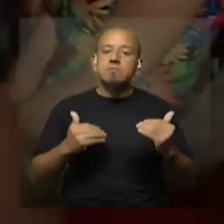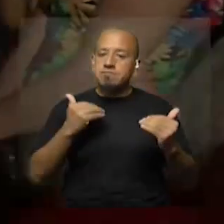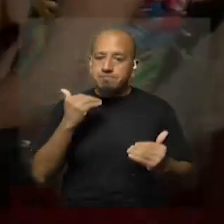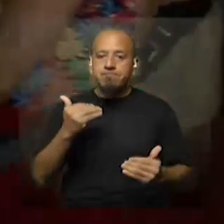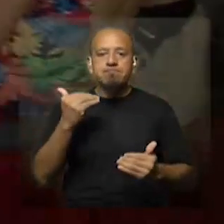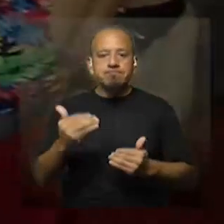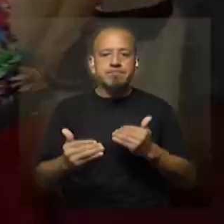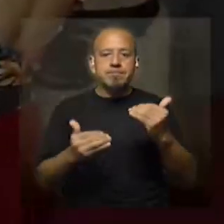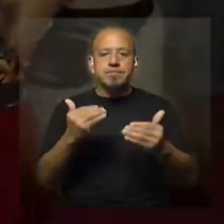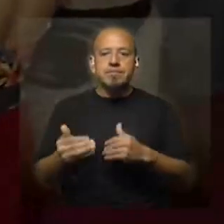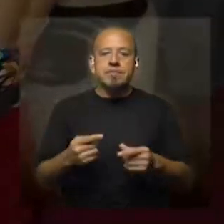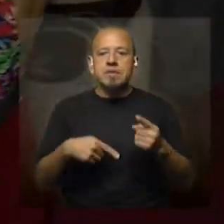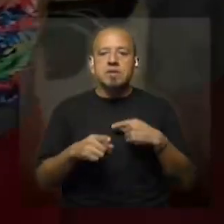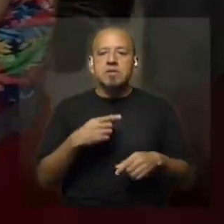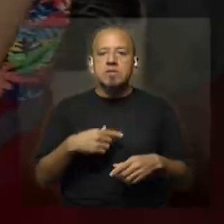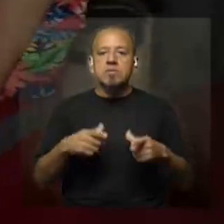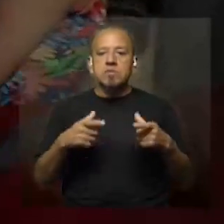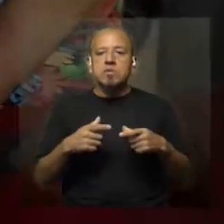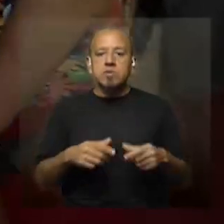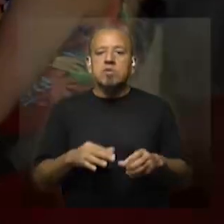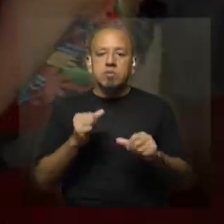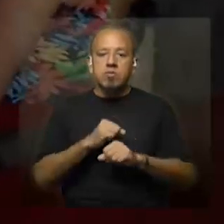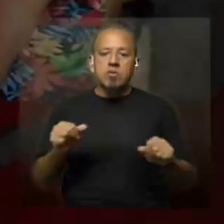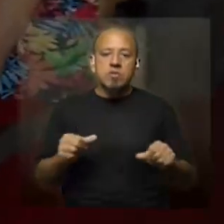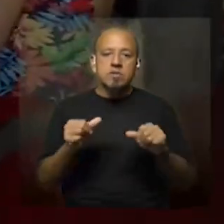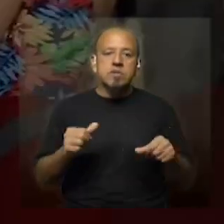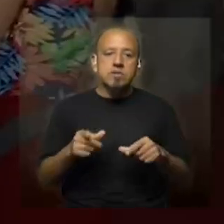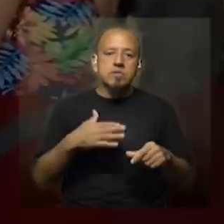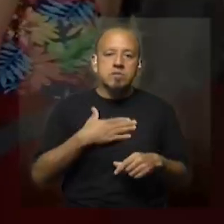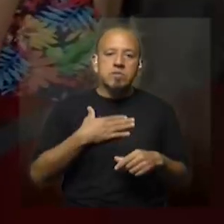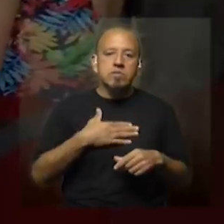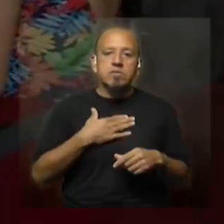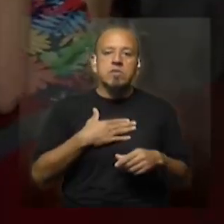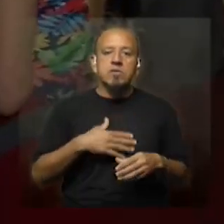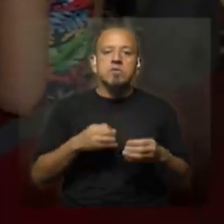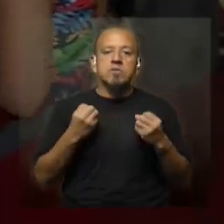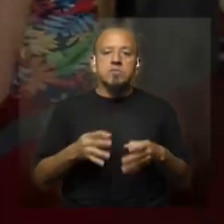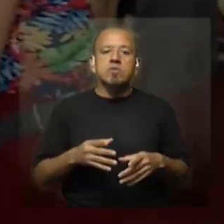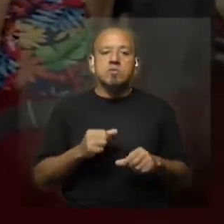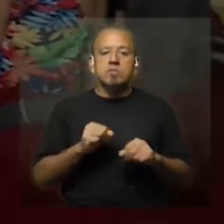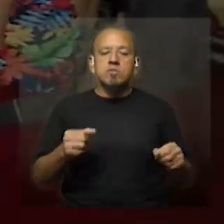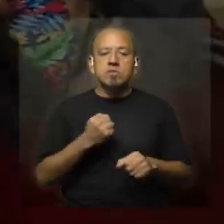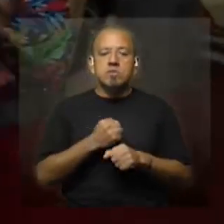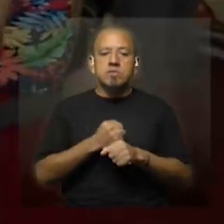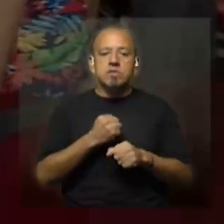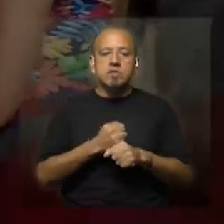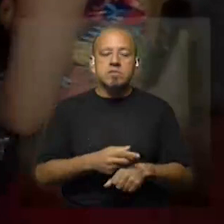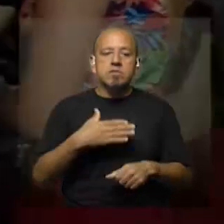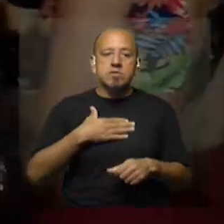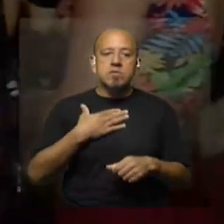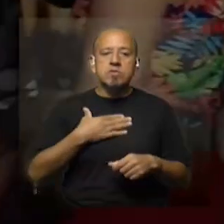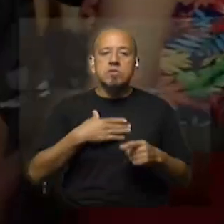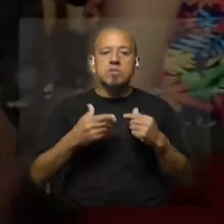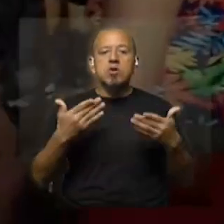es como inmenso y por suerte lo hemos podido lograr y estamos muy conforme con eso porque podemos trabajar desde ese lugar, o sea que nada, muy conformes, muy